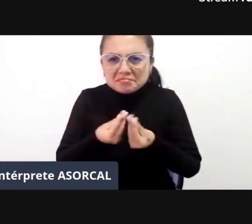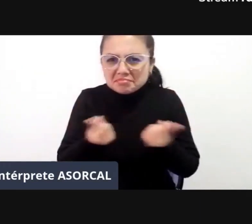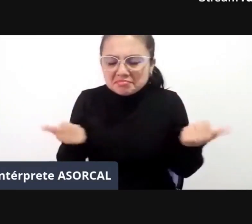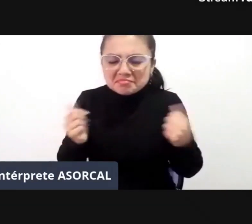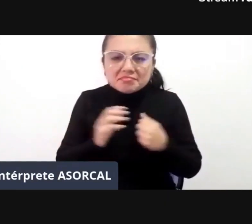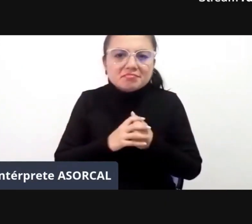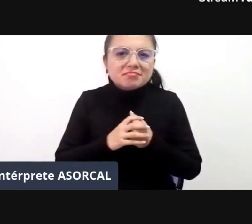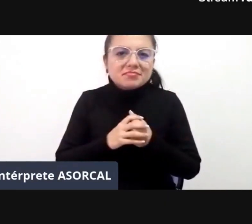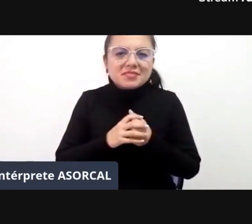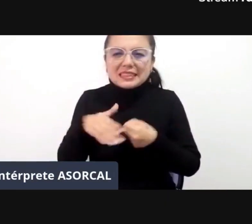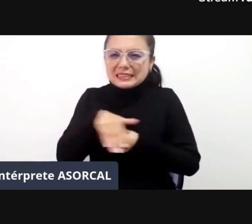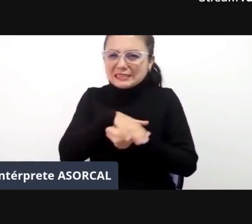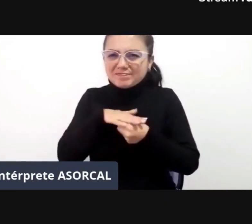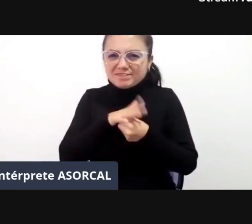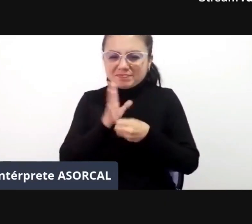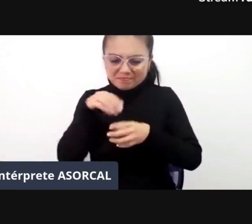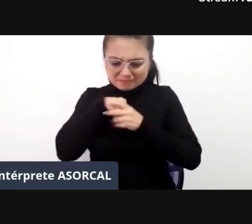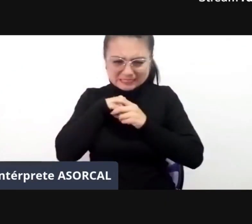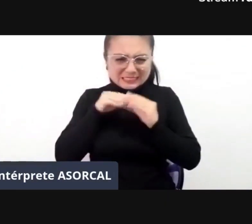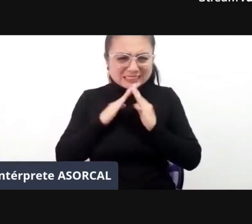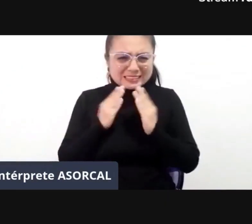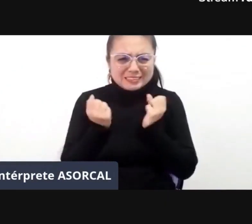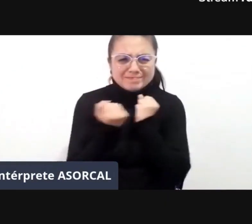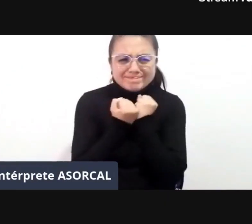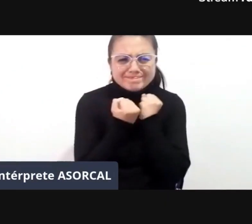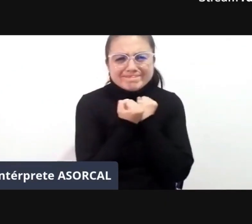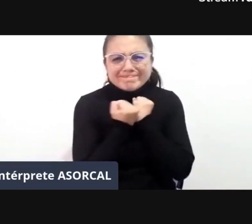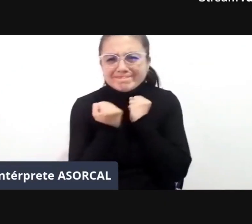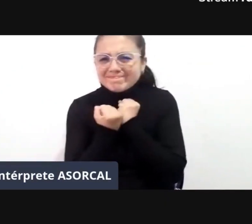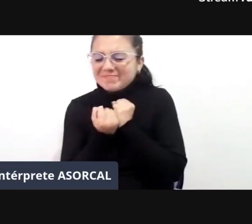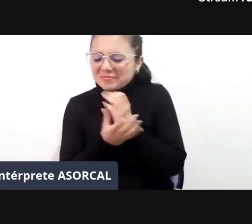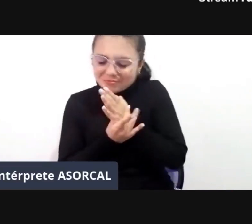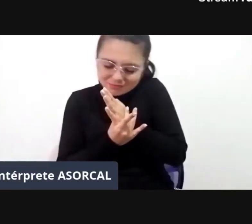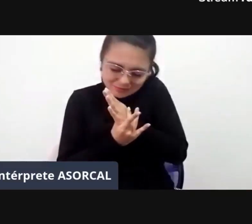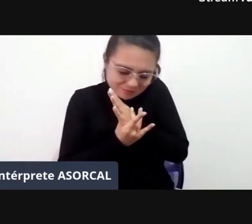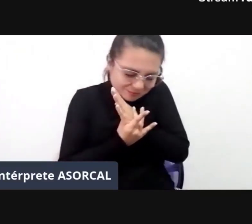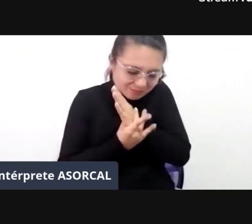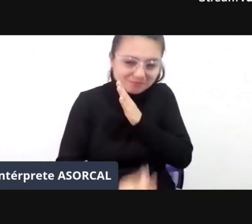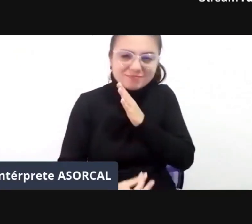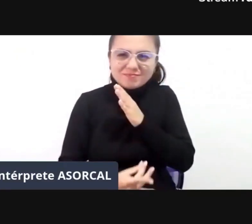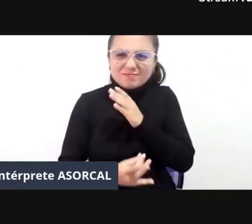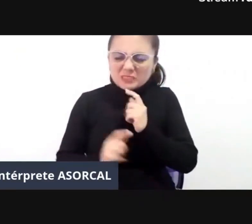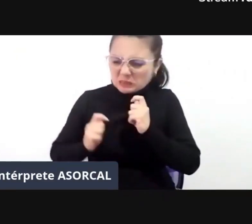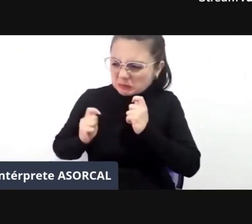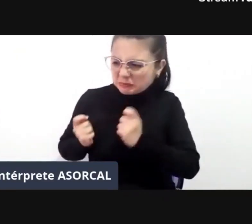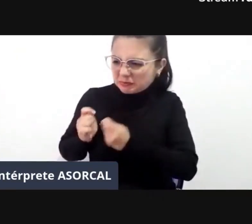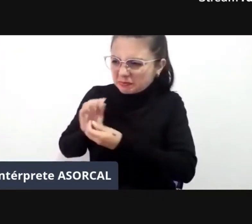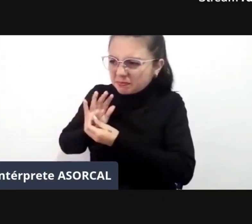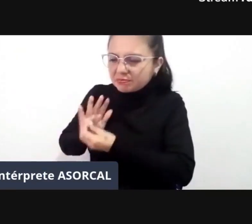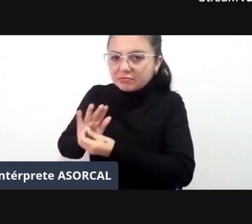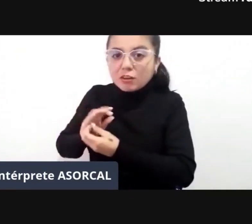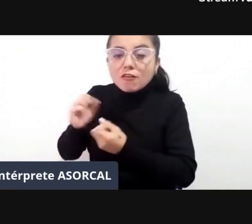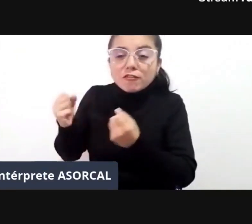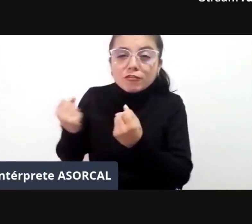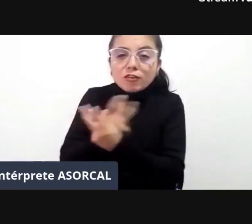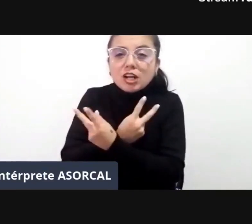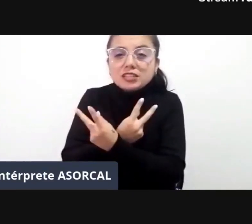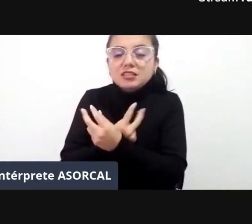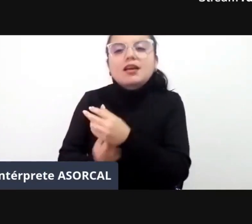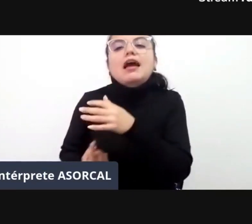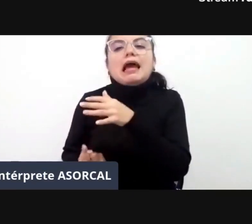condiciones de hacinamiento, etc. La pobreza extrema, la represión y la violencia se añadieron durante los años del